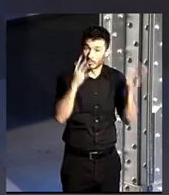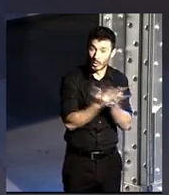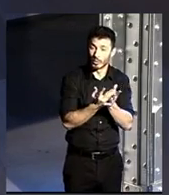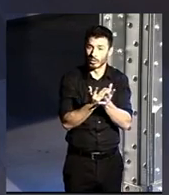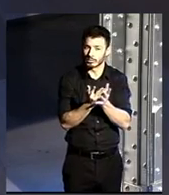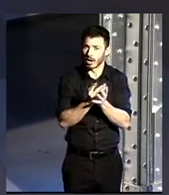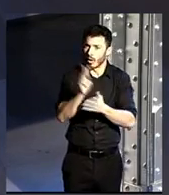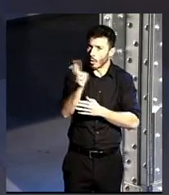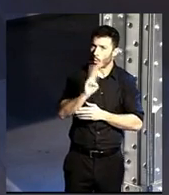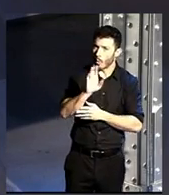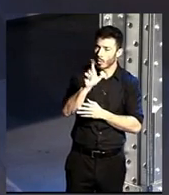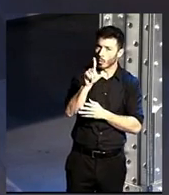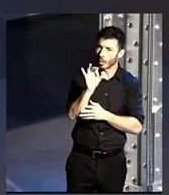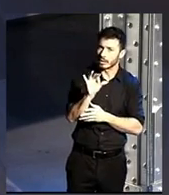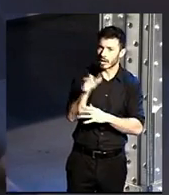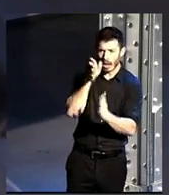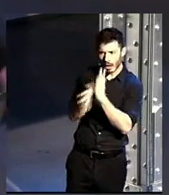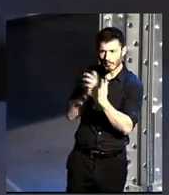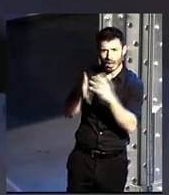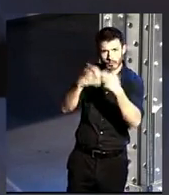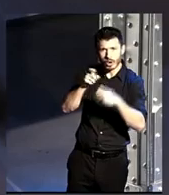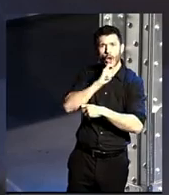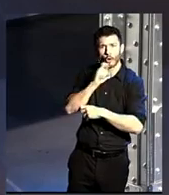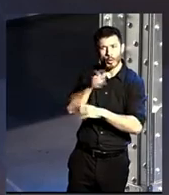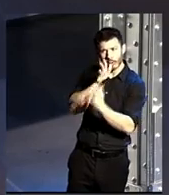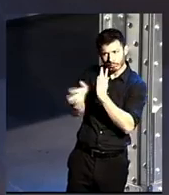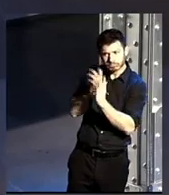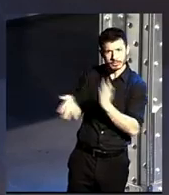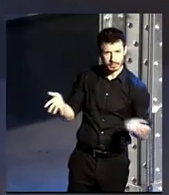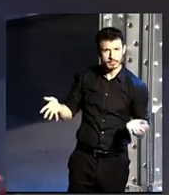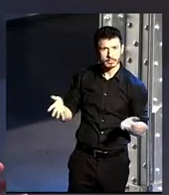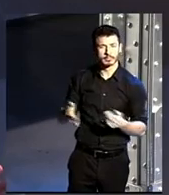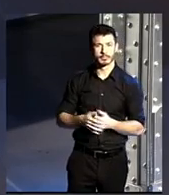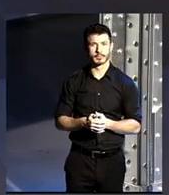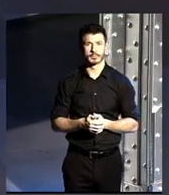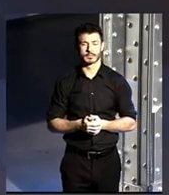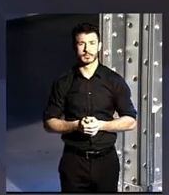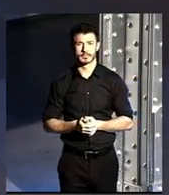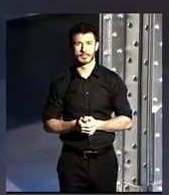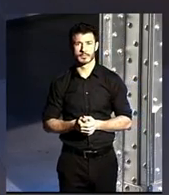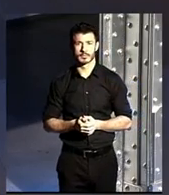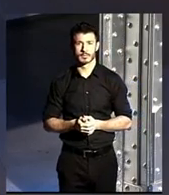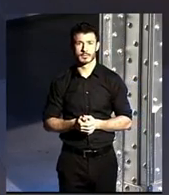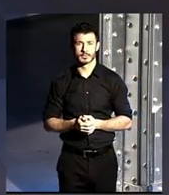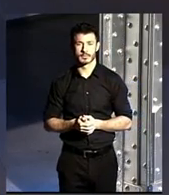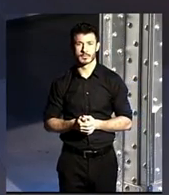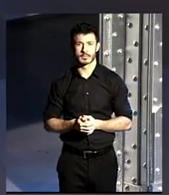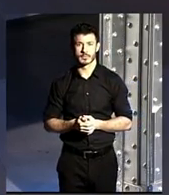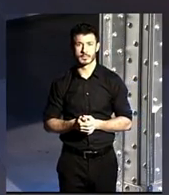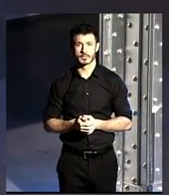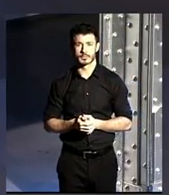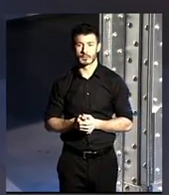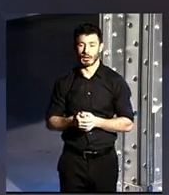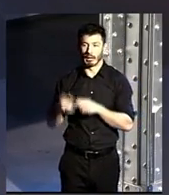funciona. Sí. He gets it wrong, but it's a very good attempt. Lo explicaba mal, no